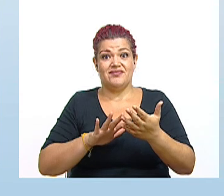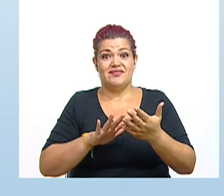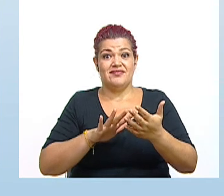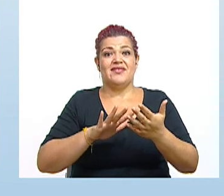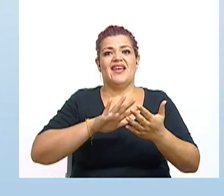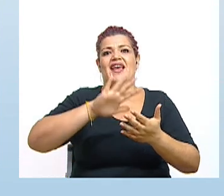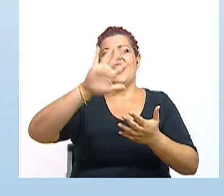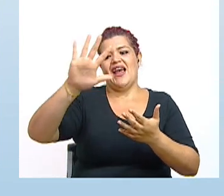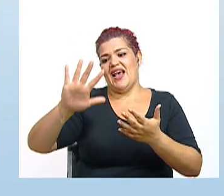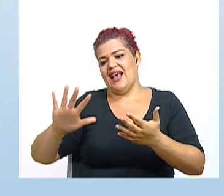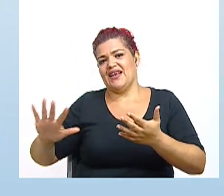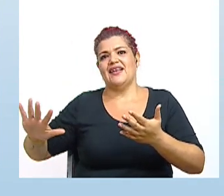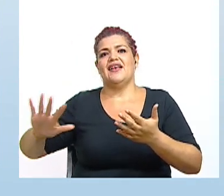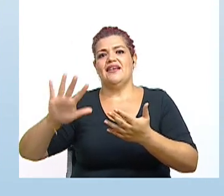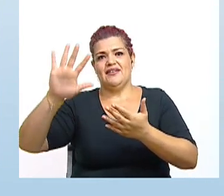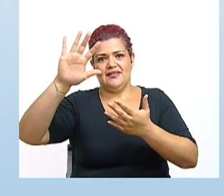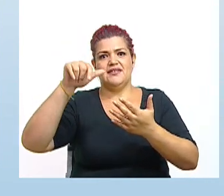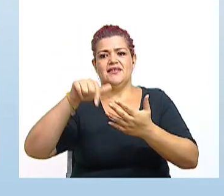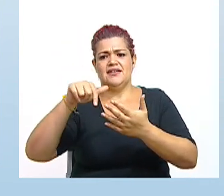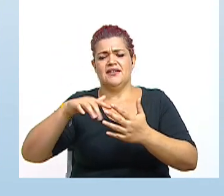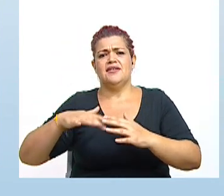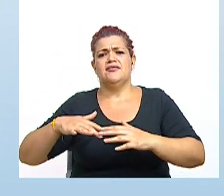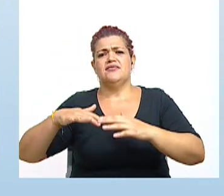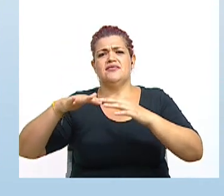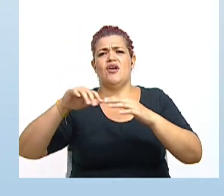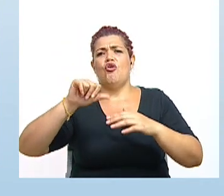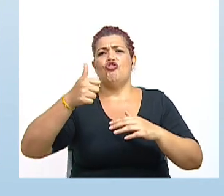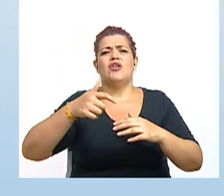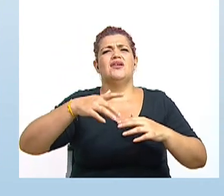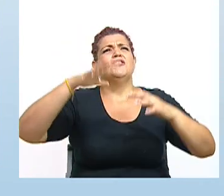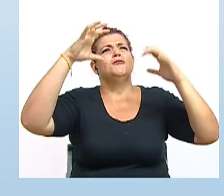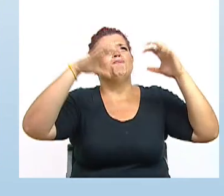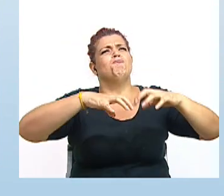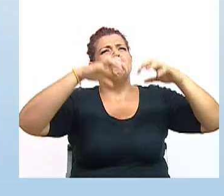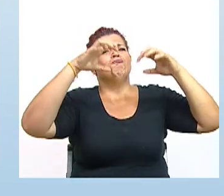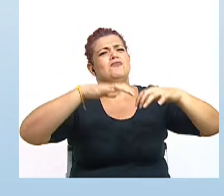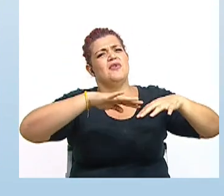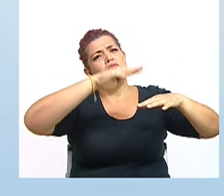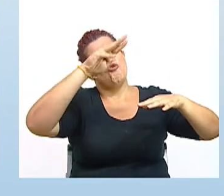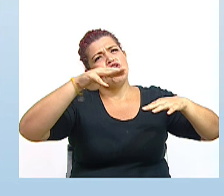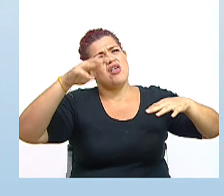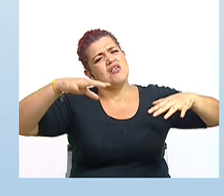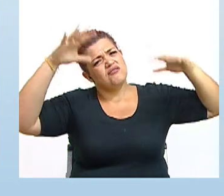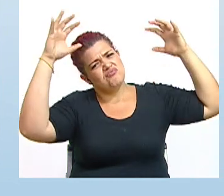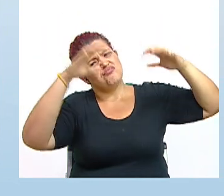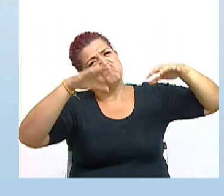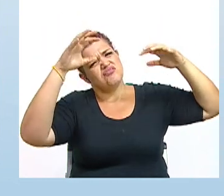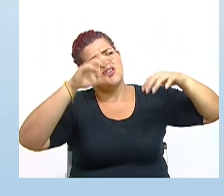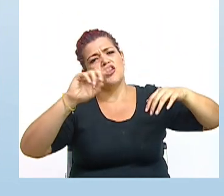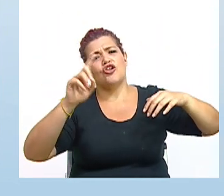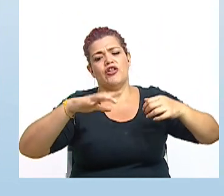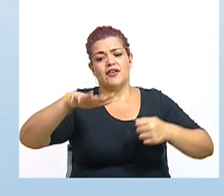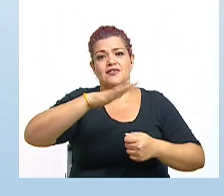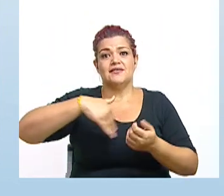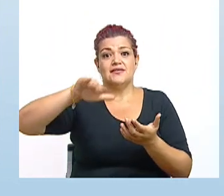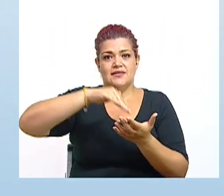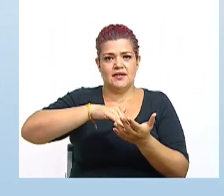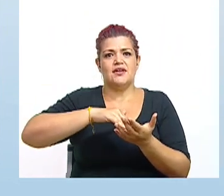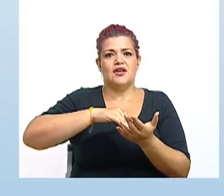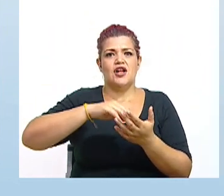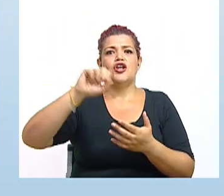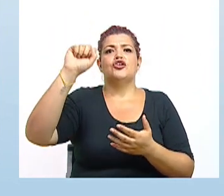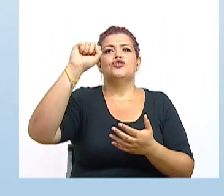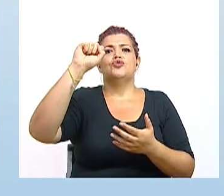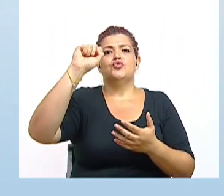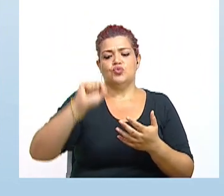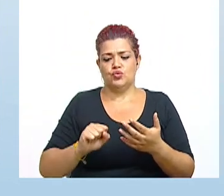Caribe. Y otra más sometida a inundaciones de montaña, más repentinas, en el área metropolitana y en la zona sur,